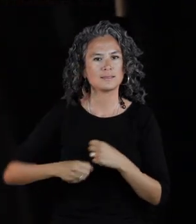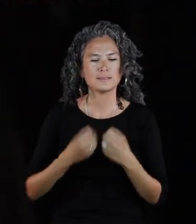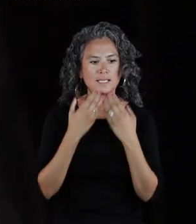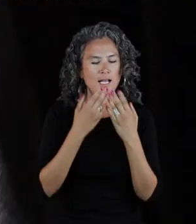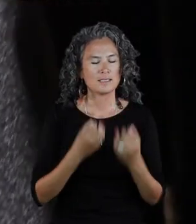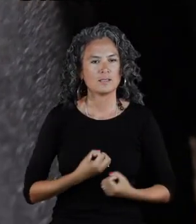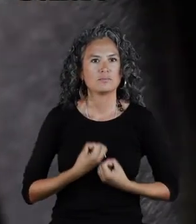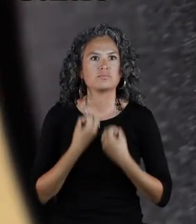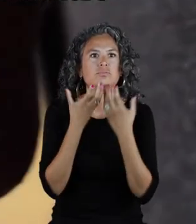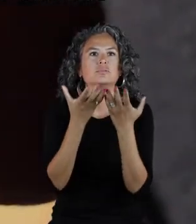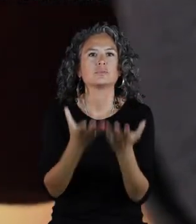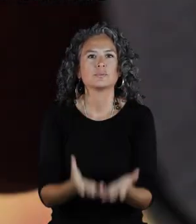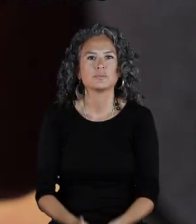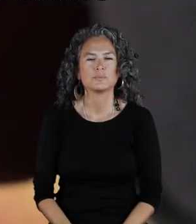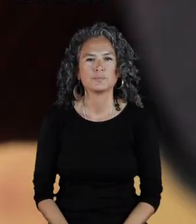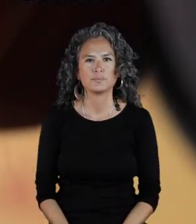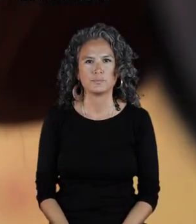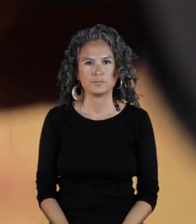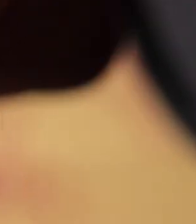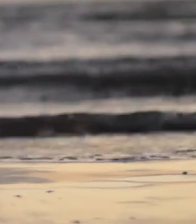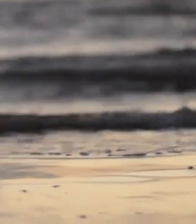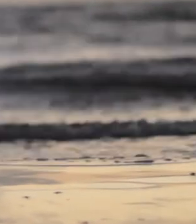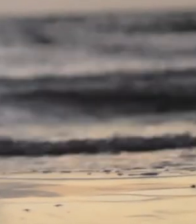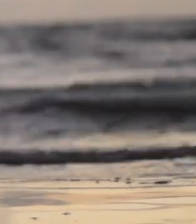animando a más